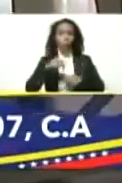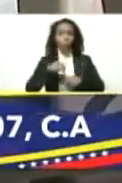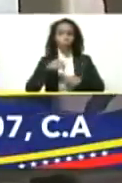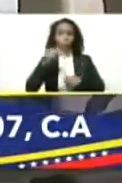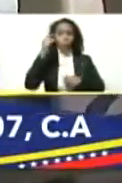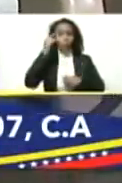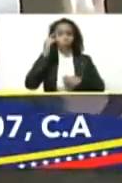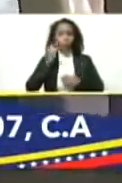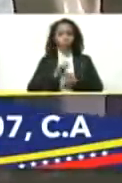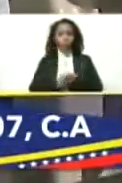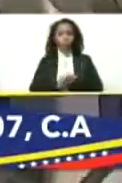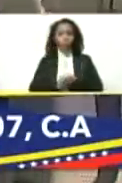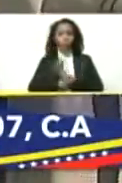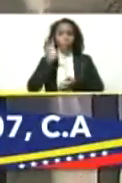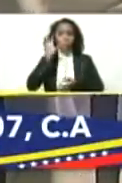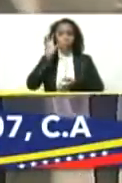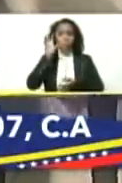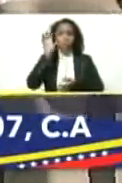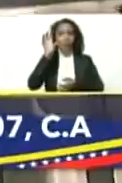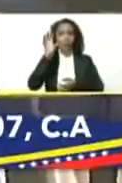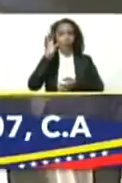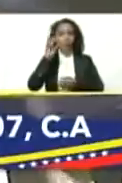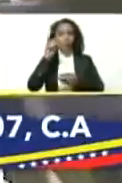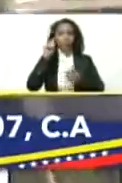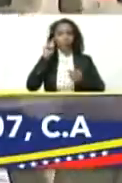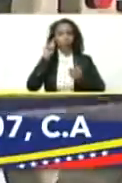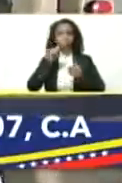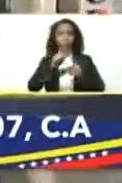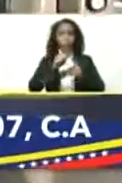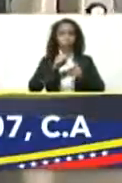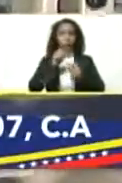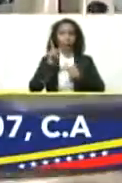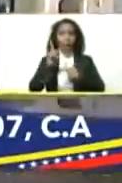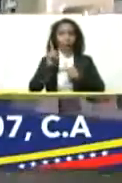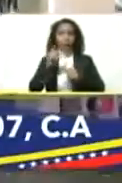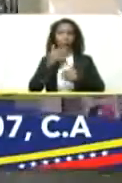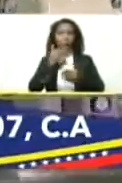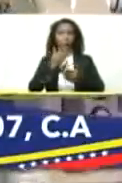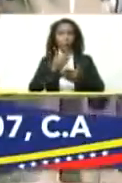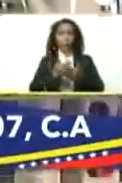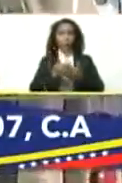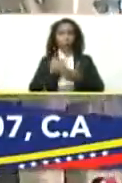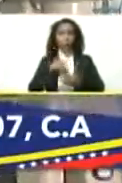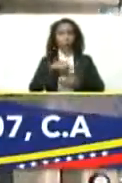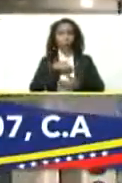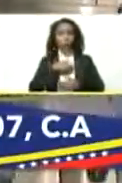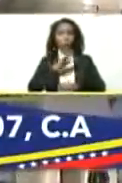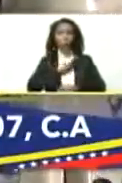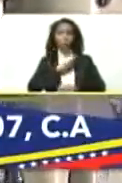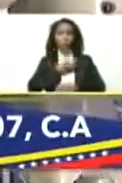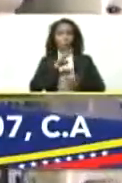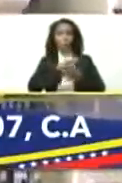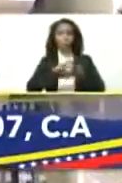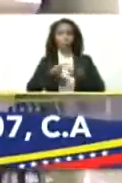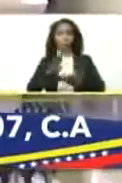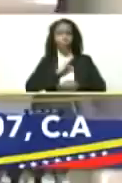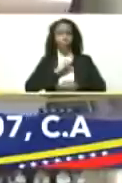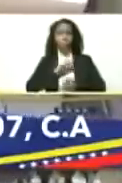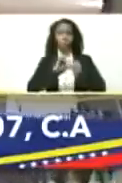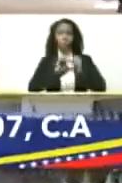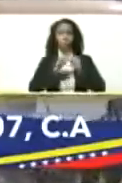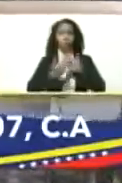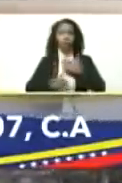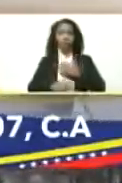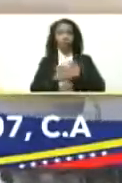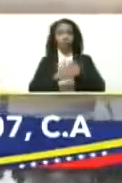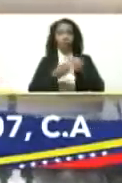día el país enrumba, eso nos está permitiendo a nosotros tener materia prima y poder seguir avanzando